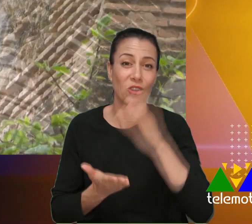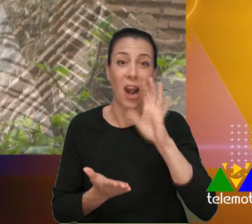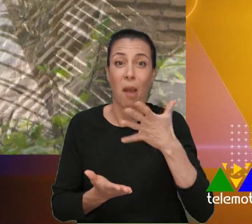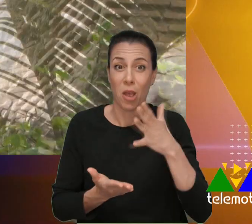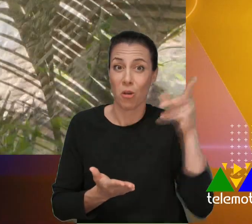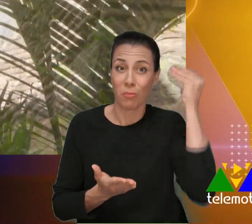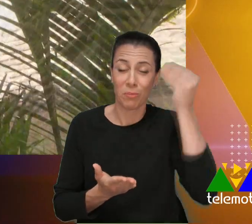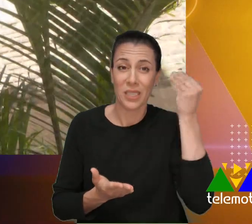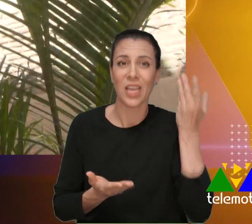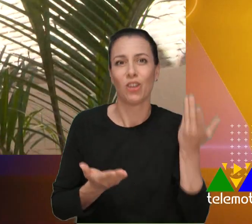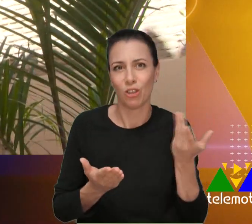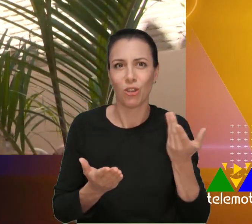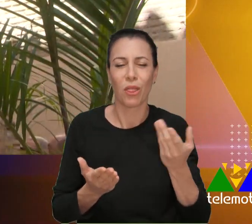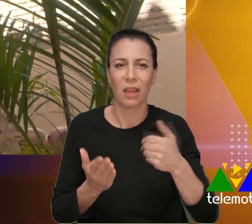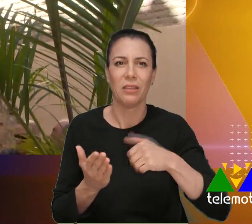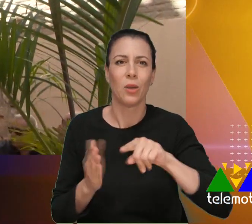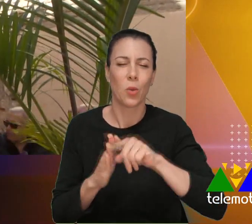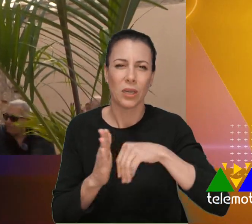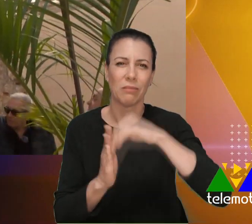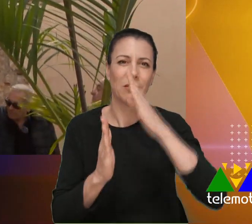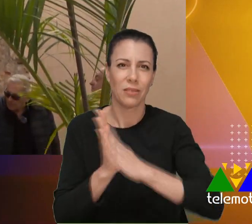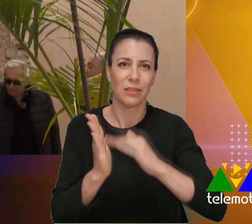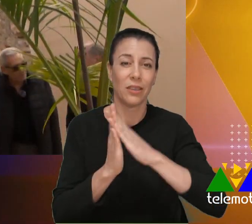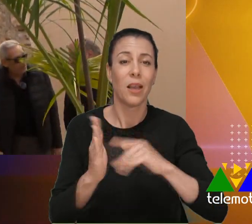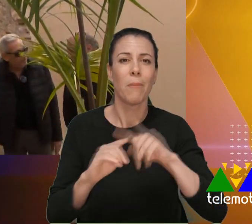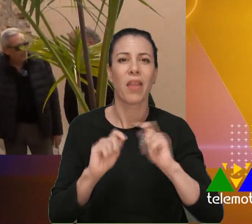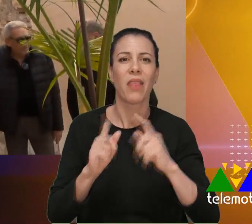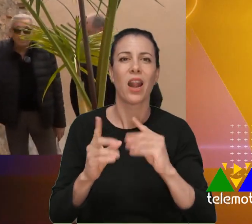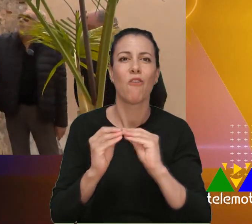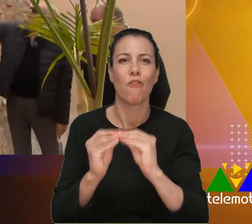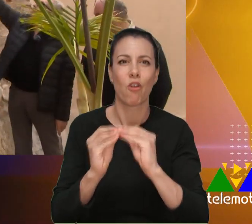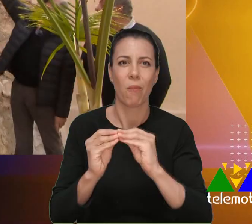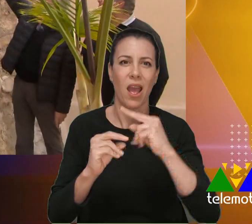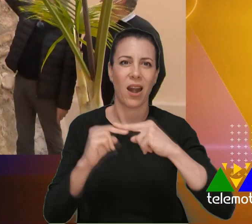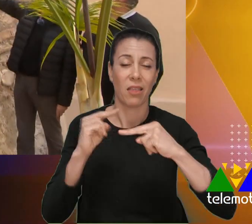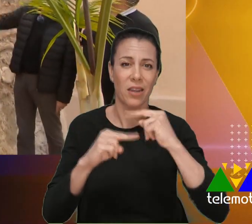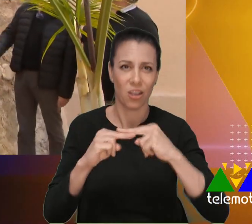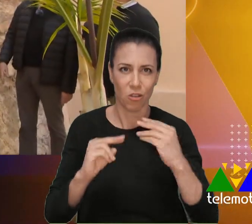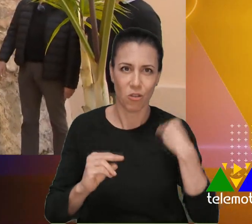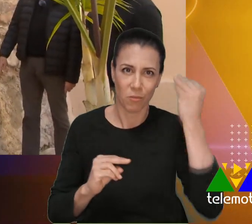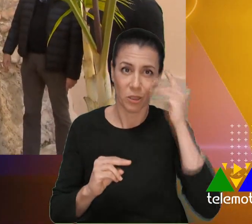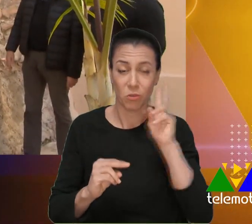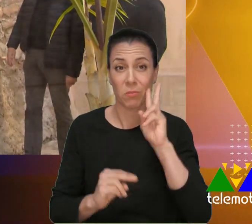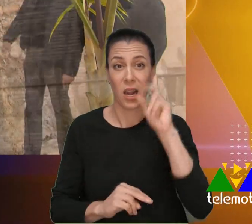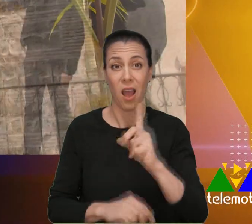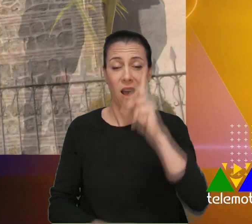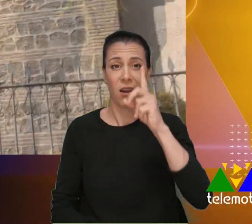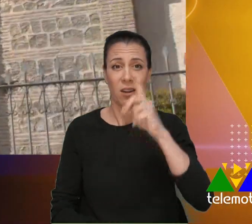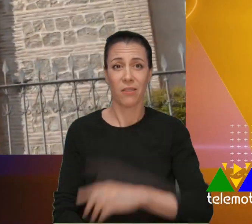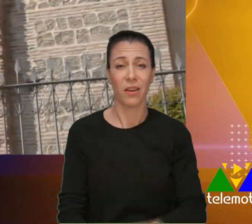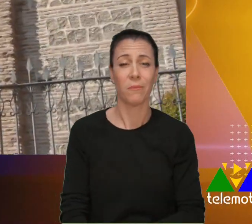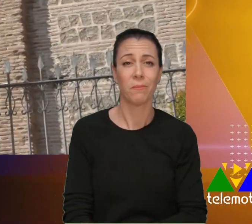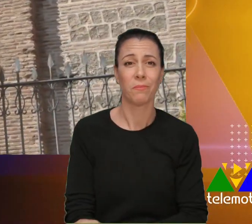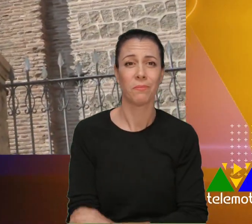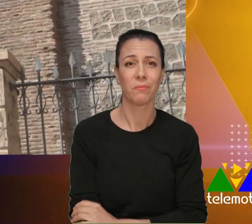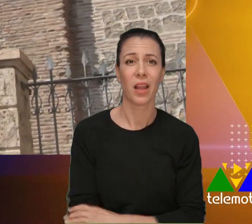y le vamos a cubrir con esta yesería y dándole forma al ladrillo, ¿sí? se ve allí arriba como es una. Incluso Totalmente.